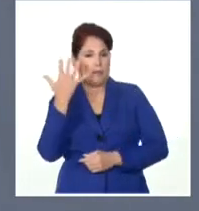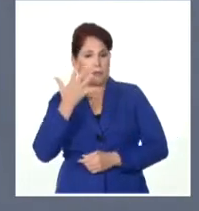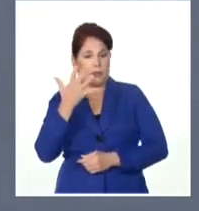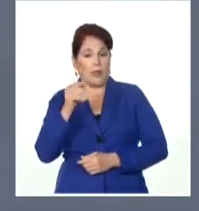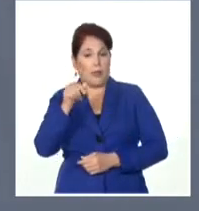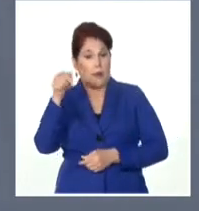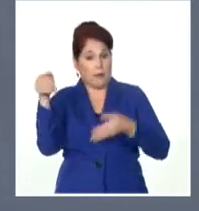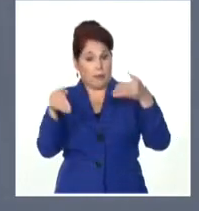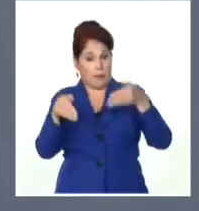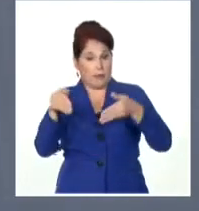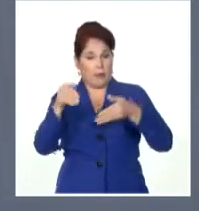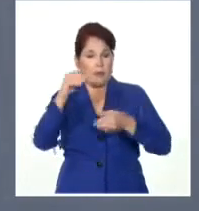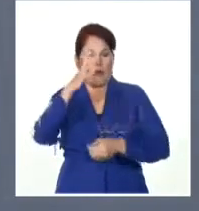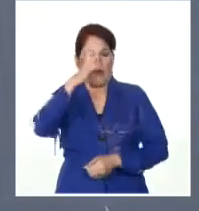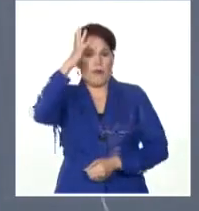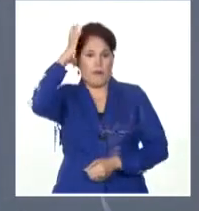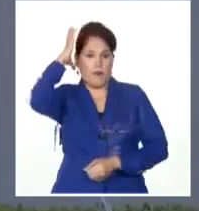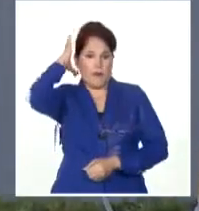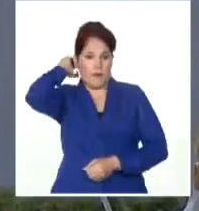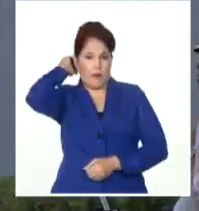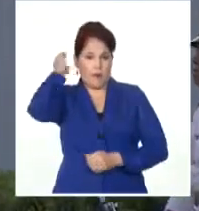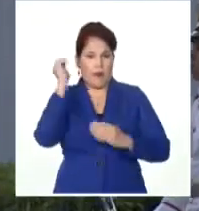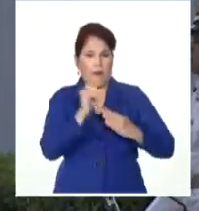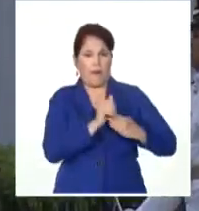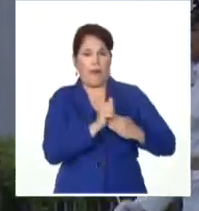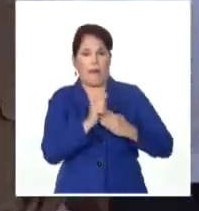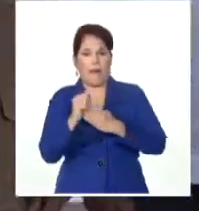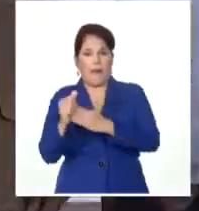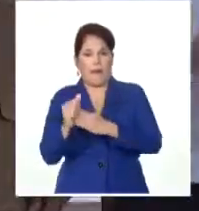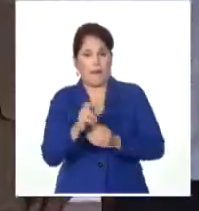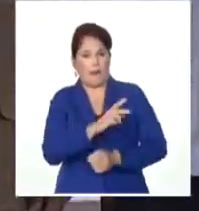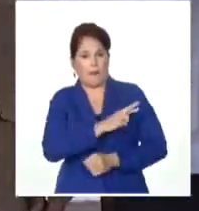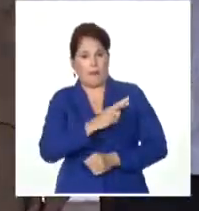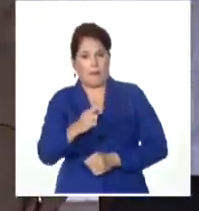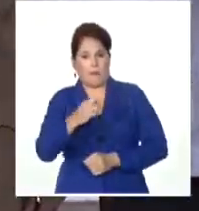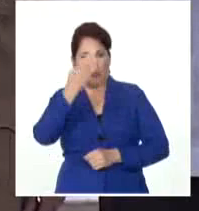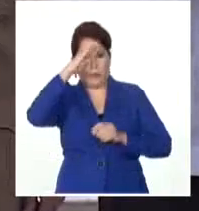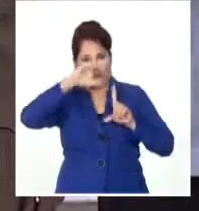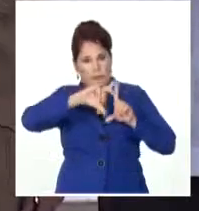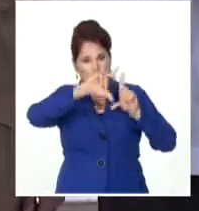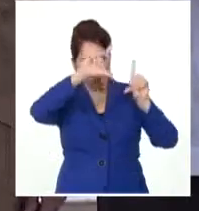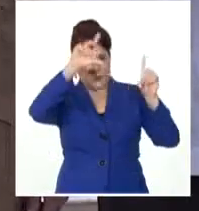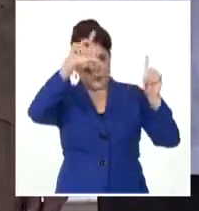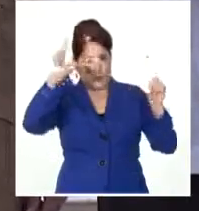ejército Raúl Castro Ruz, líder de la Revolución Cubana.